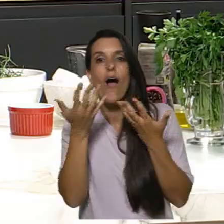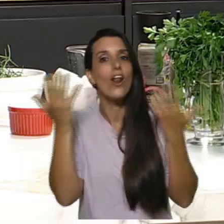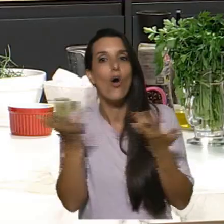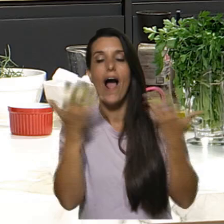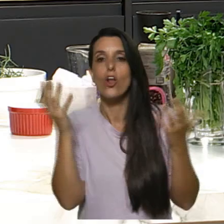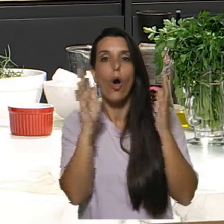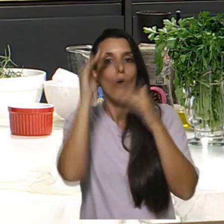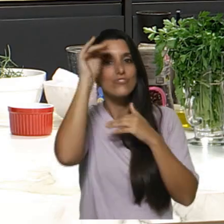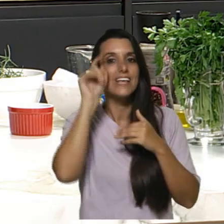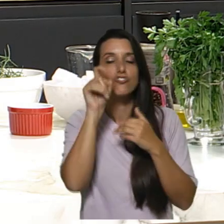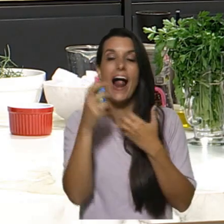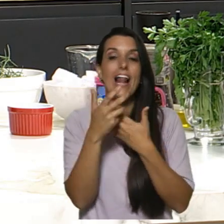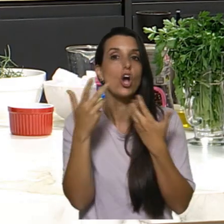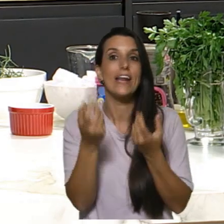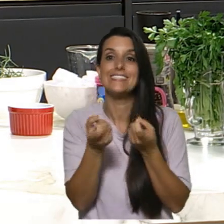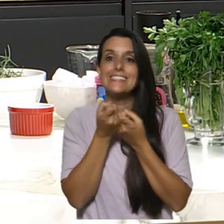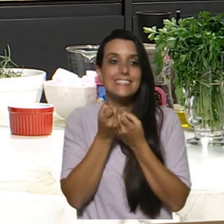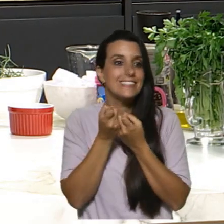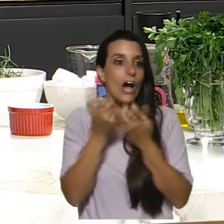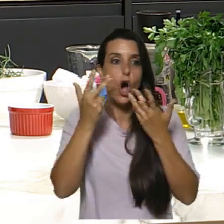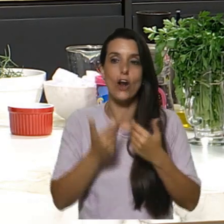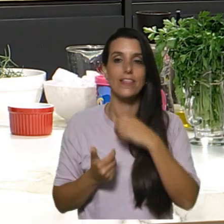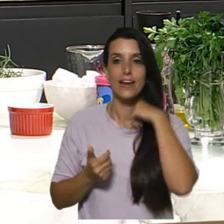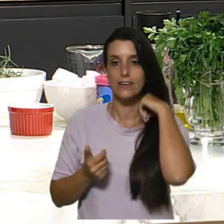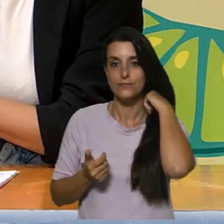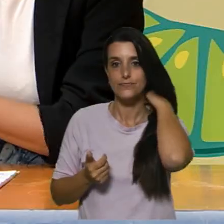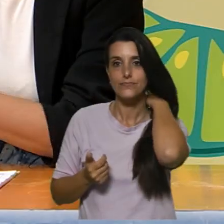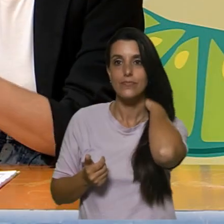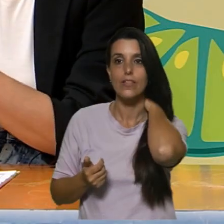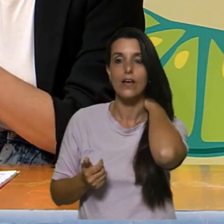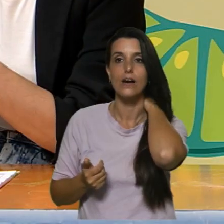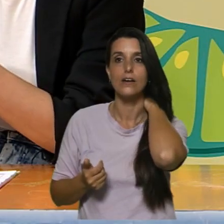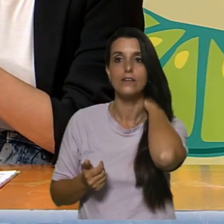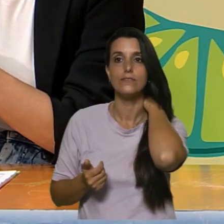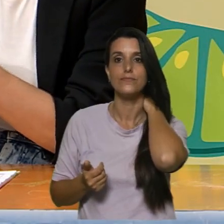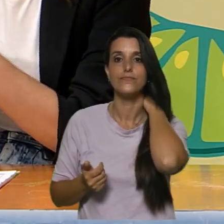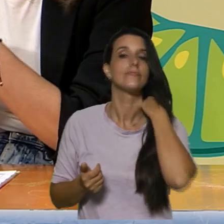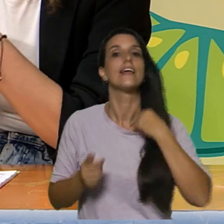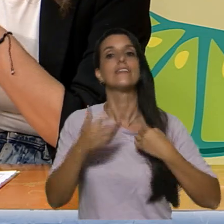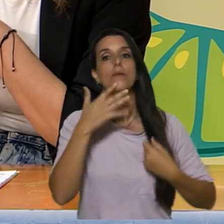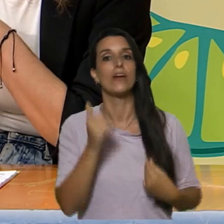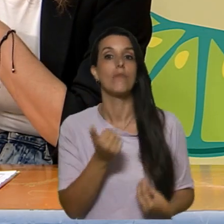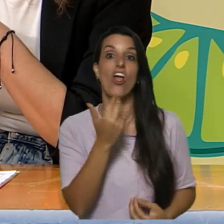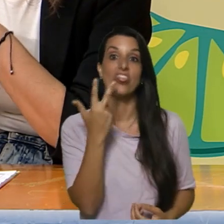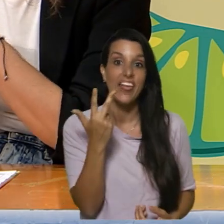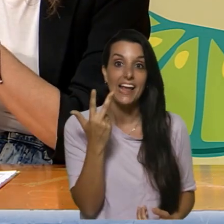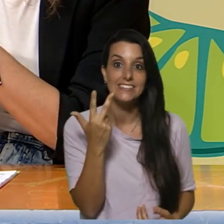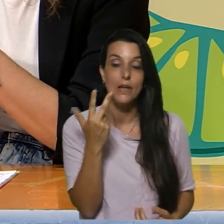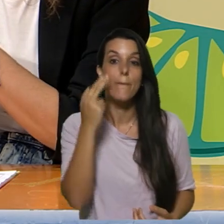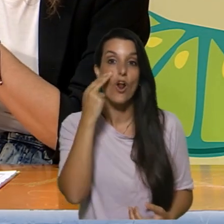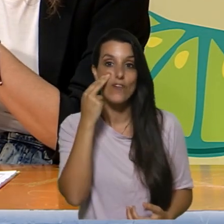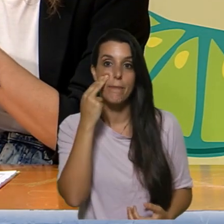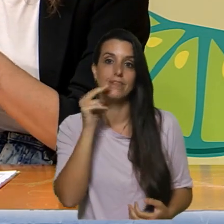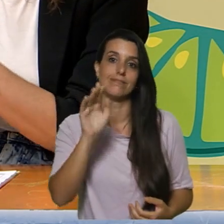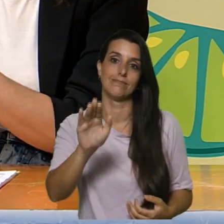Obsesiones no, como un punto que necesitamos a partir del cual sentimos que hay un poco más de orden. La idea es, ¿no? Si tenés más de tres obsesiones, ¿sí?